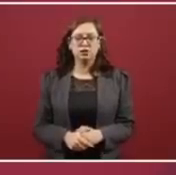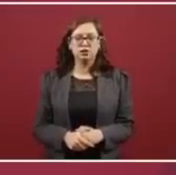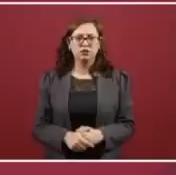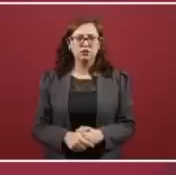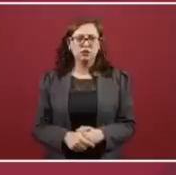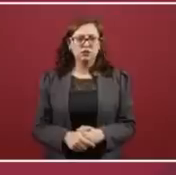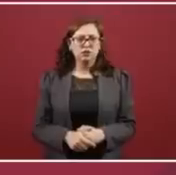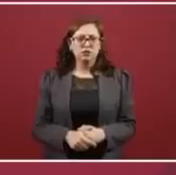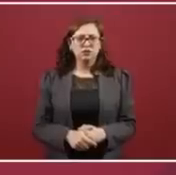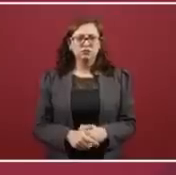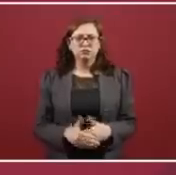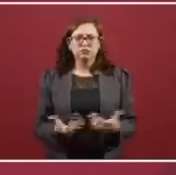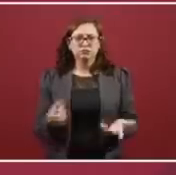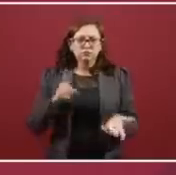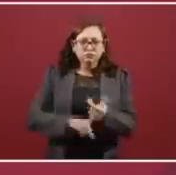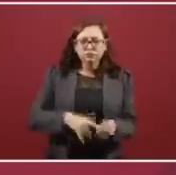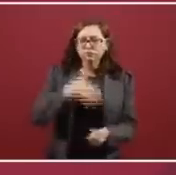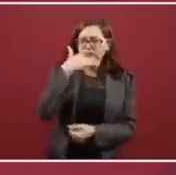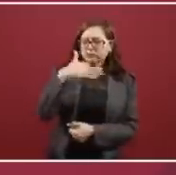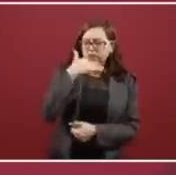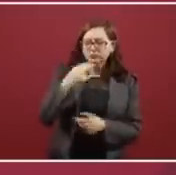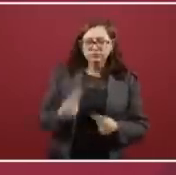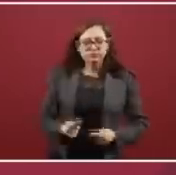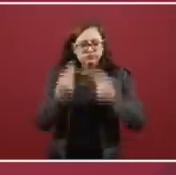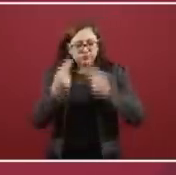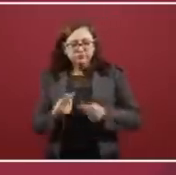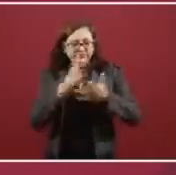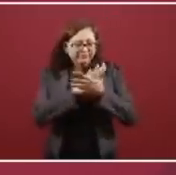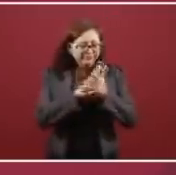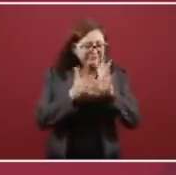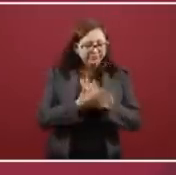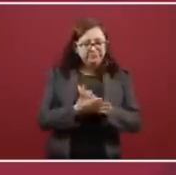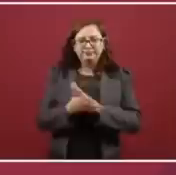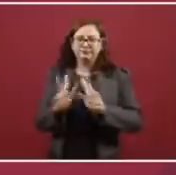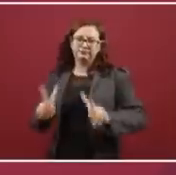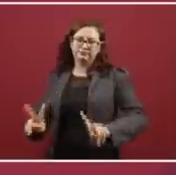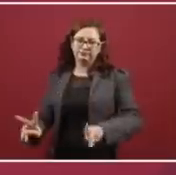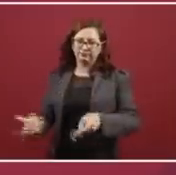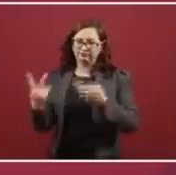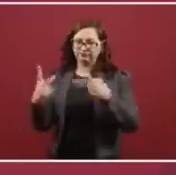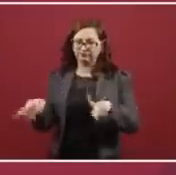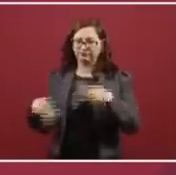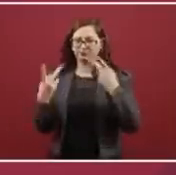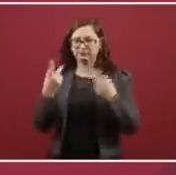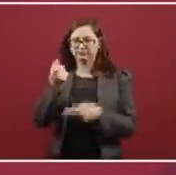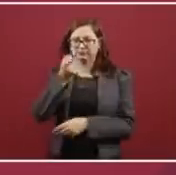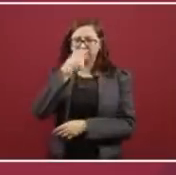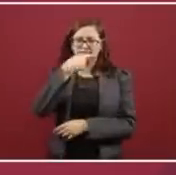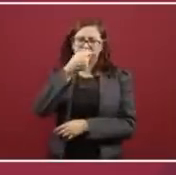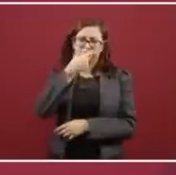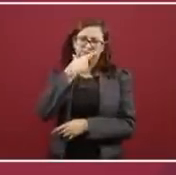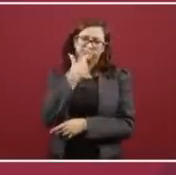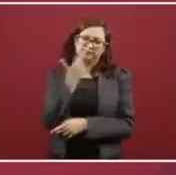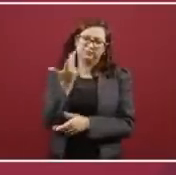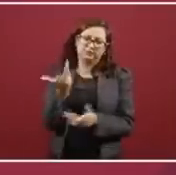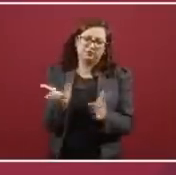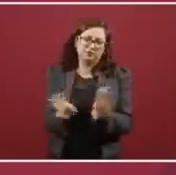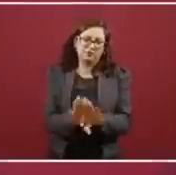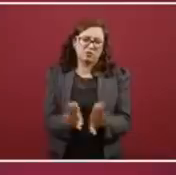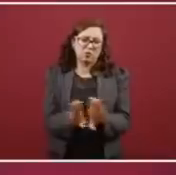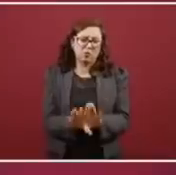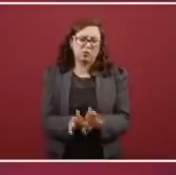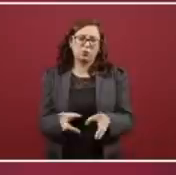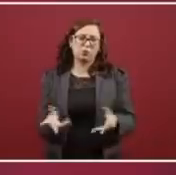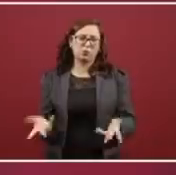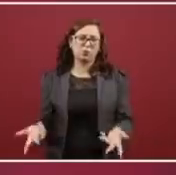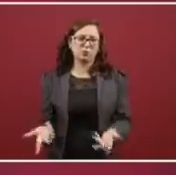que haya corrupción en la venta y en la aplicación de los medicamentos